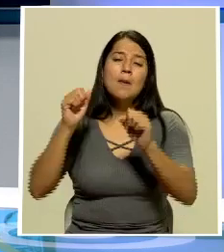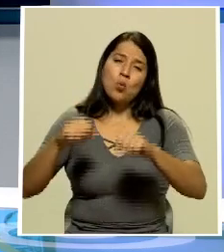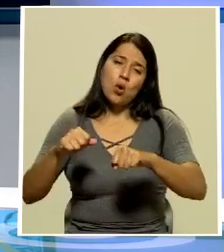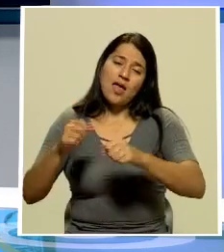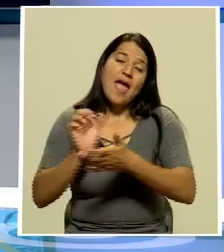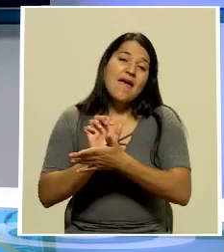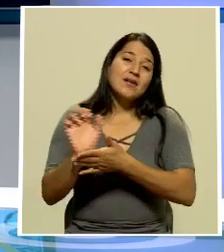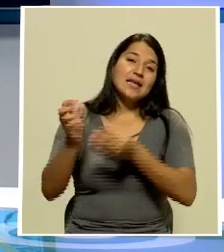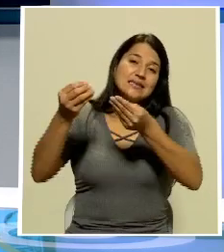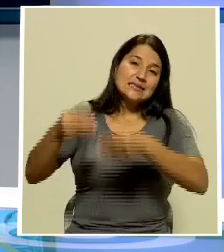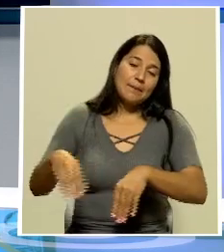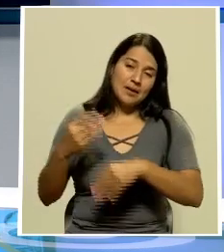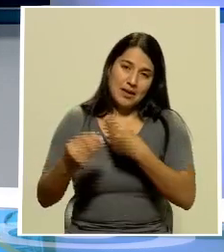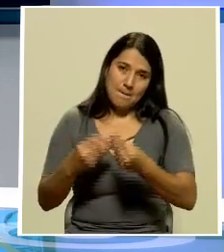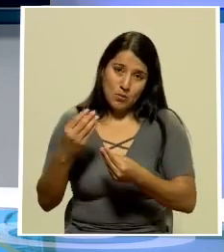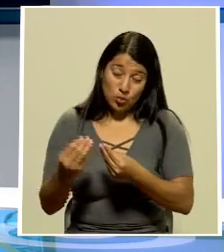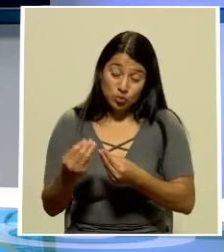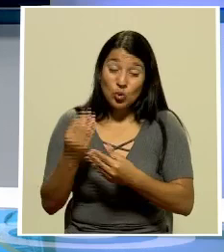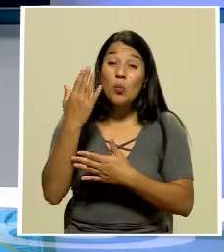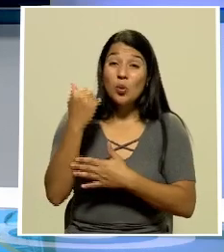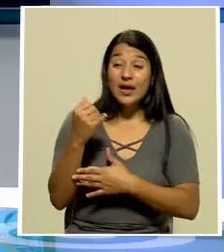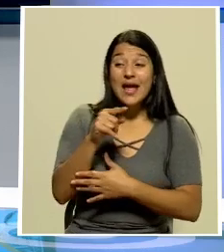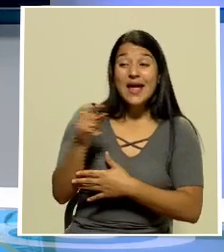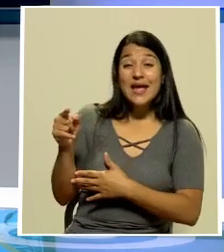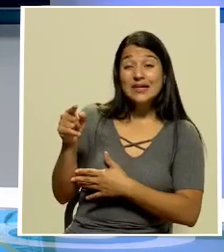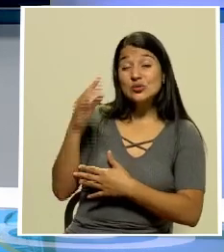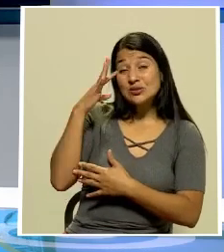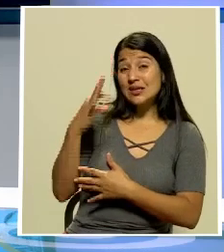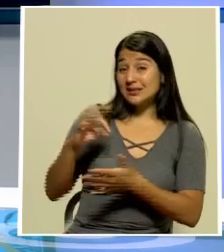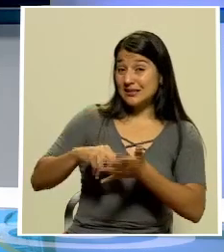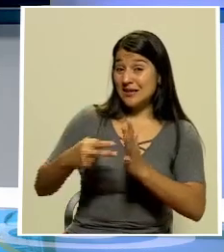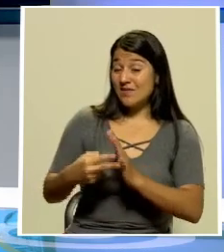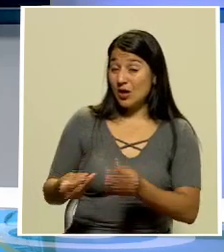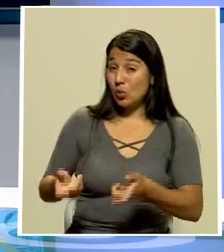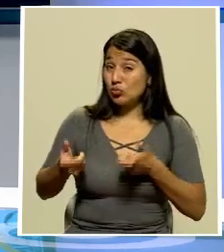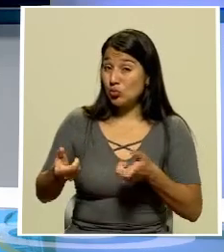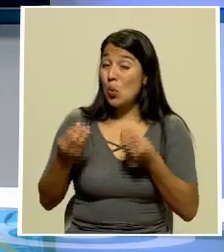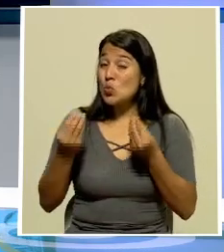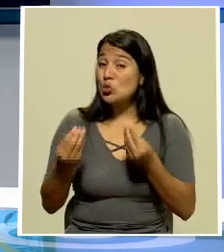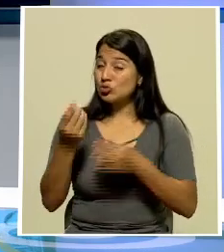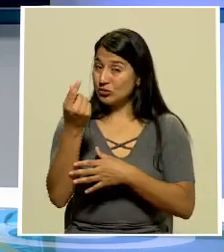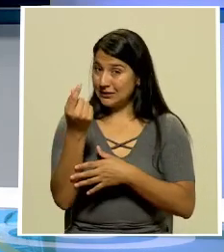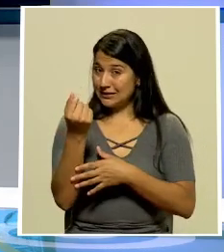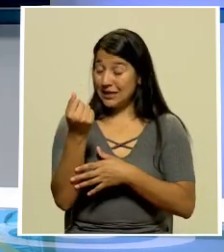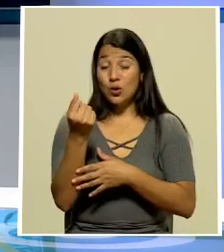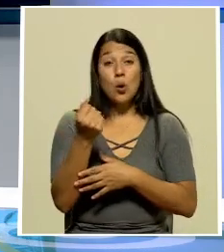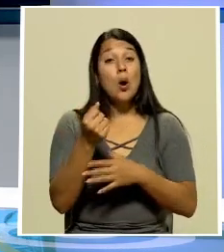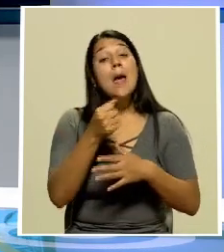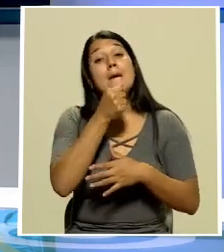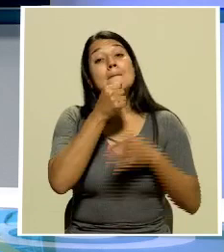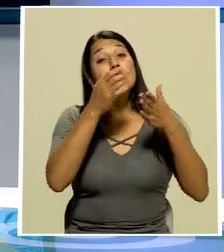que muchos de los afectados calculan en millones de dólares. El periodista y presentador